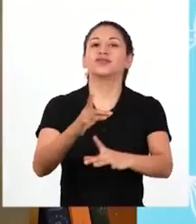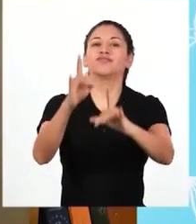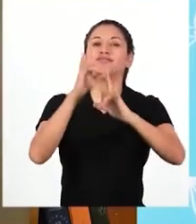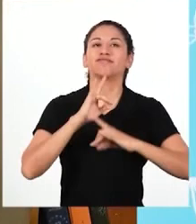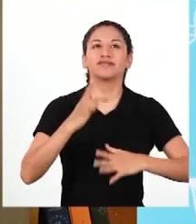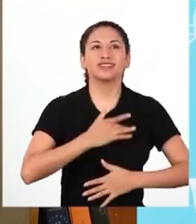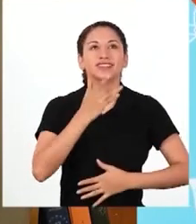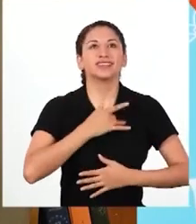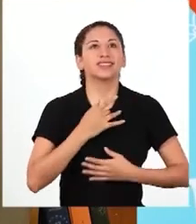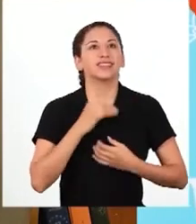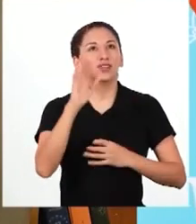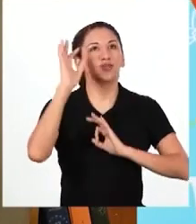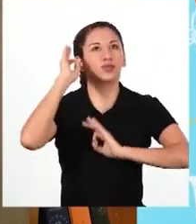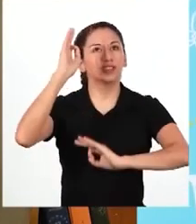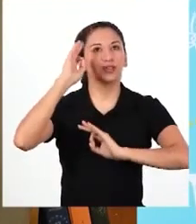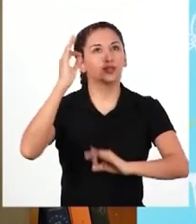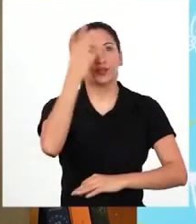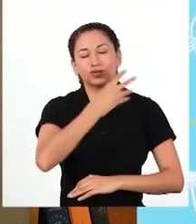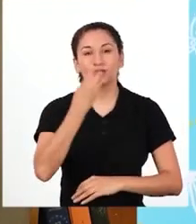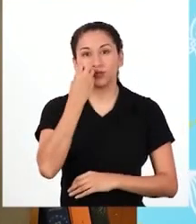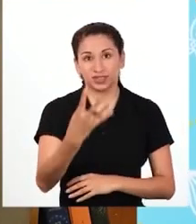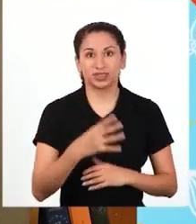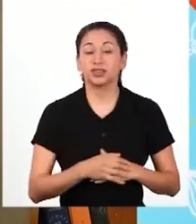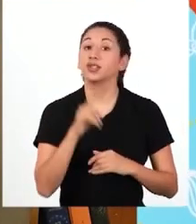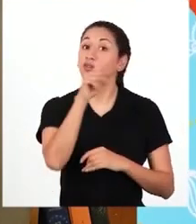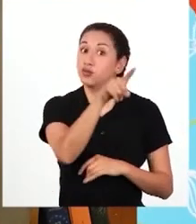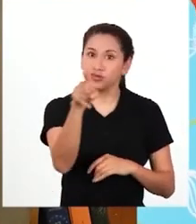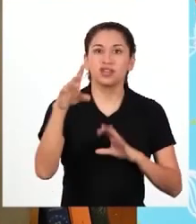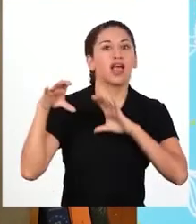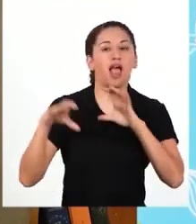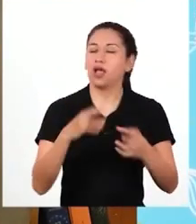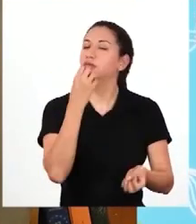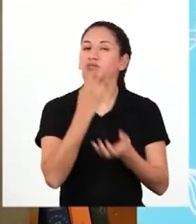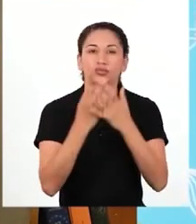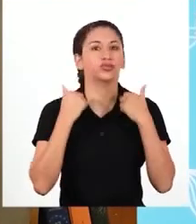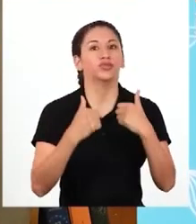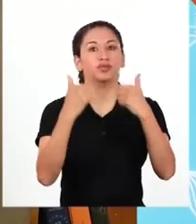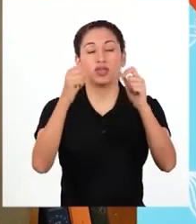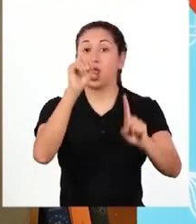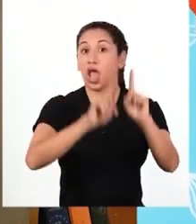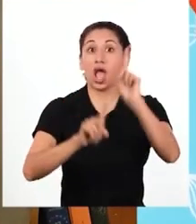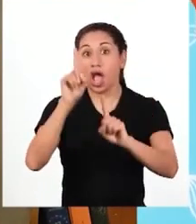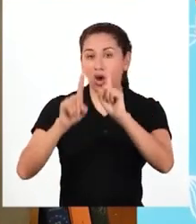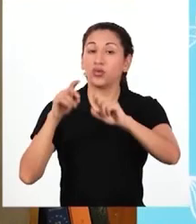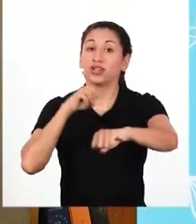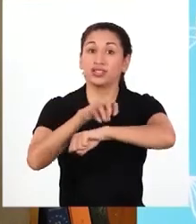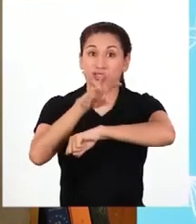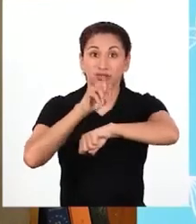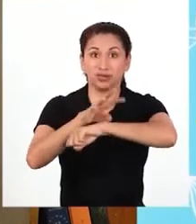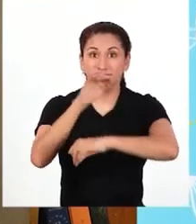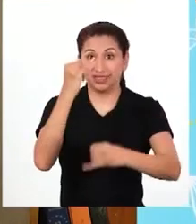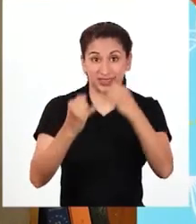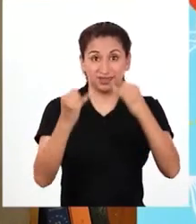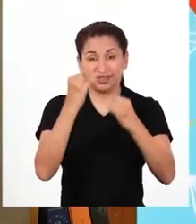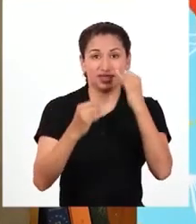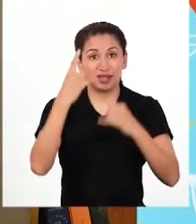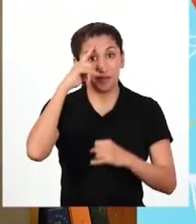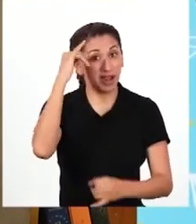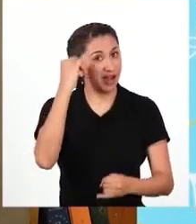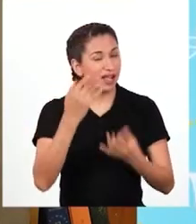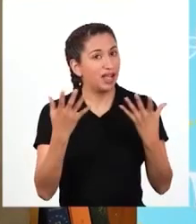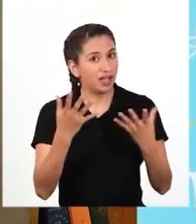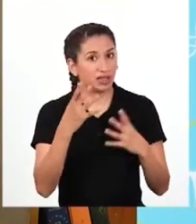Así es, lo han hecho muy bien. Algunas recomendaciones finales para tomar en cuenta al momento